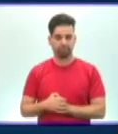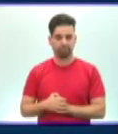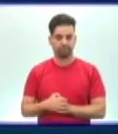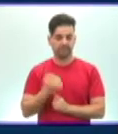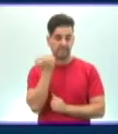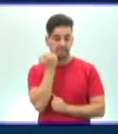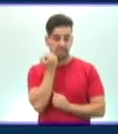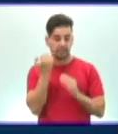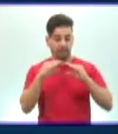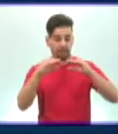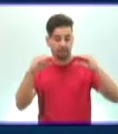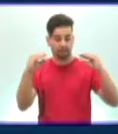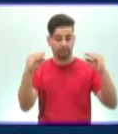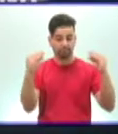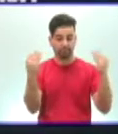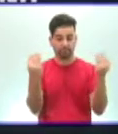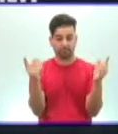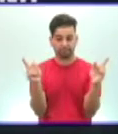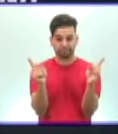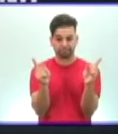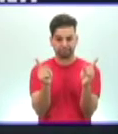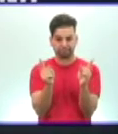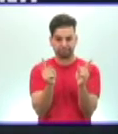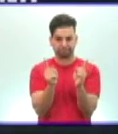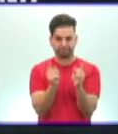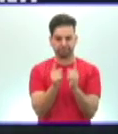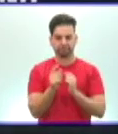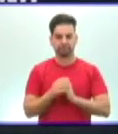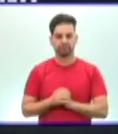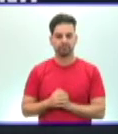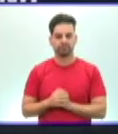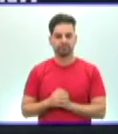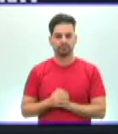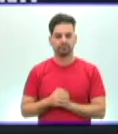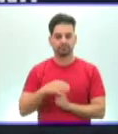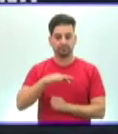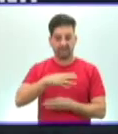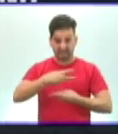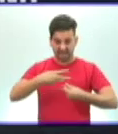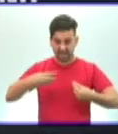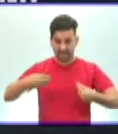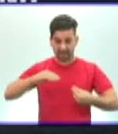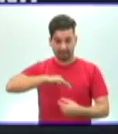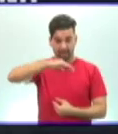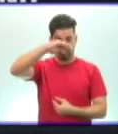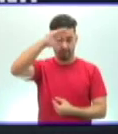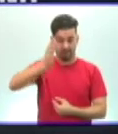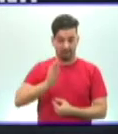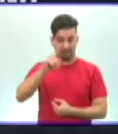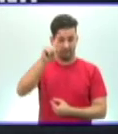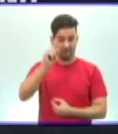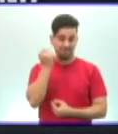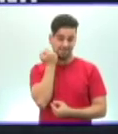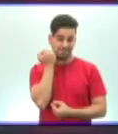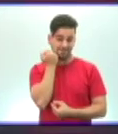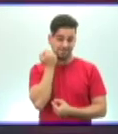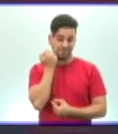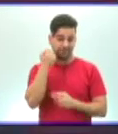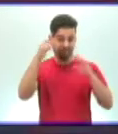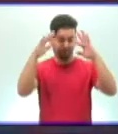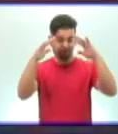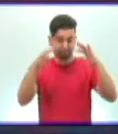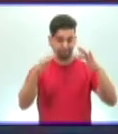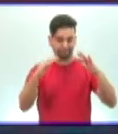de 13,4% cada década. El hielo terrestre se pierde a un ritmo de 287.000 millones de metros cúbicos al año.